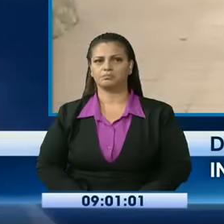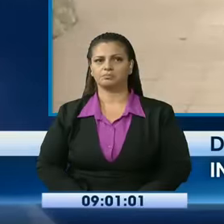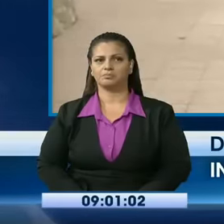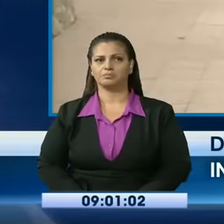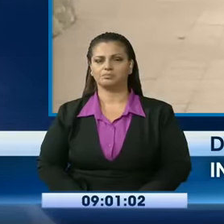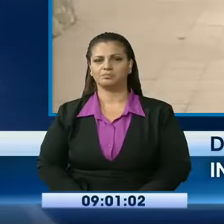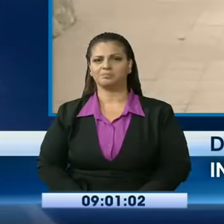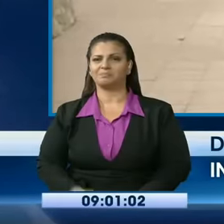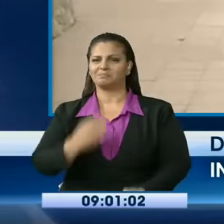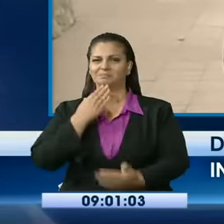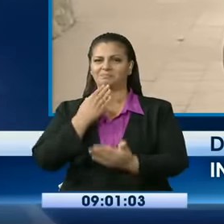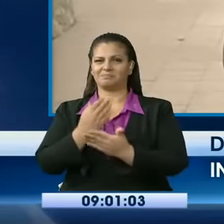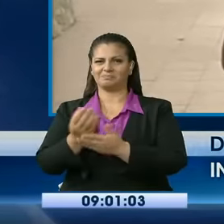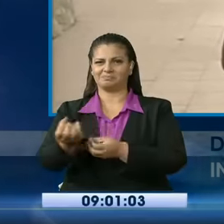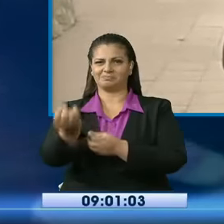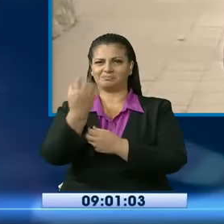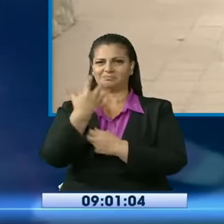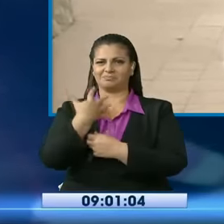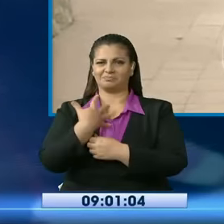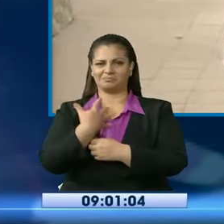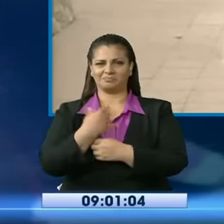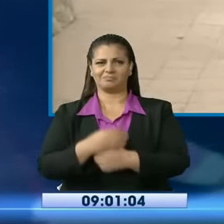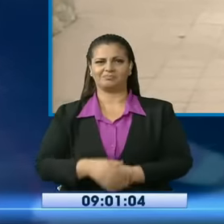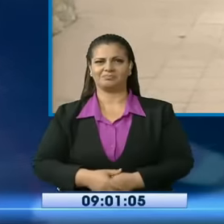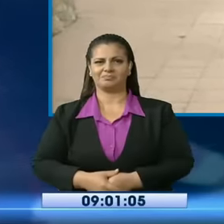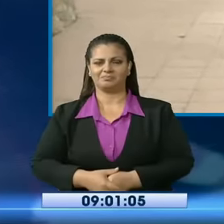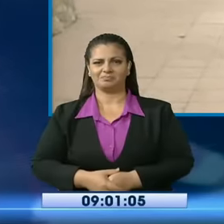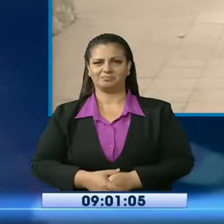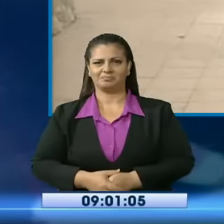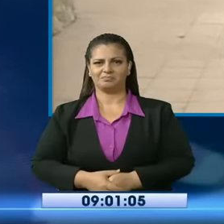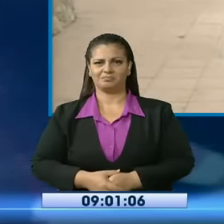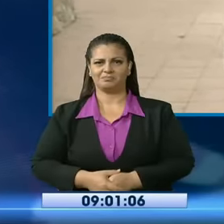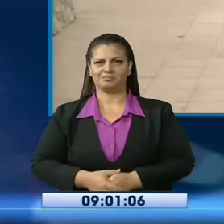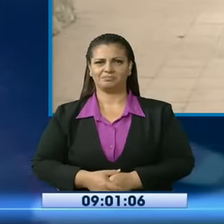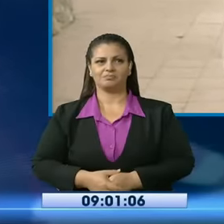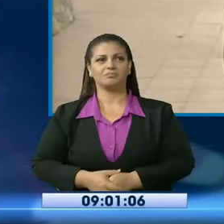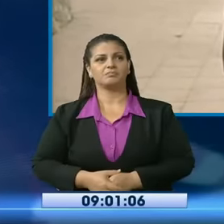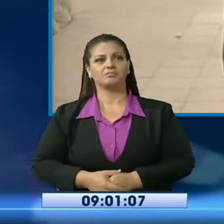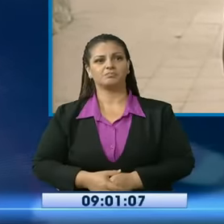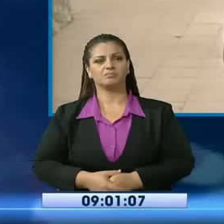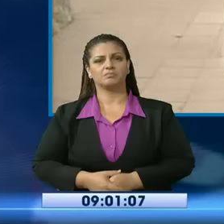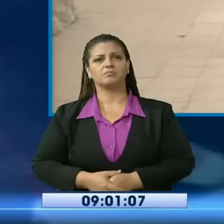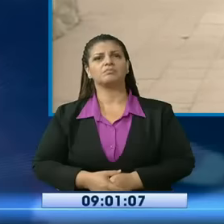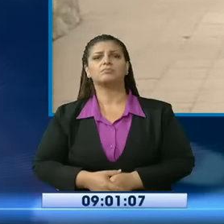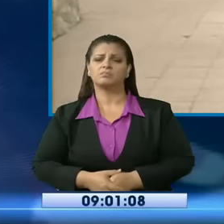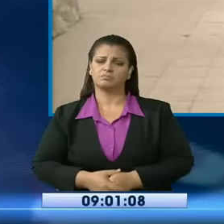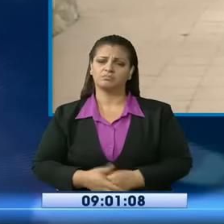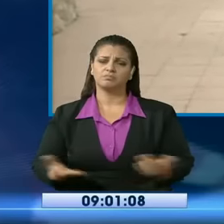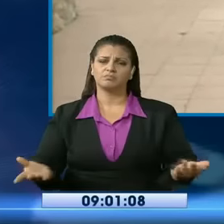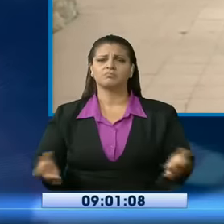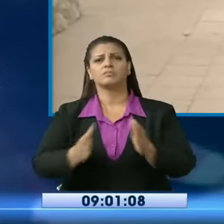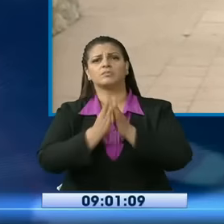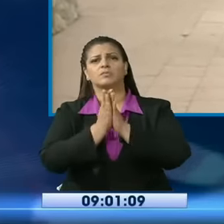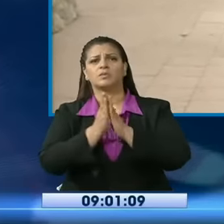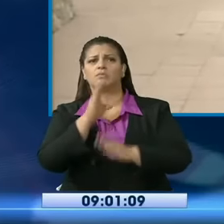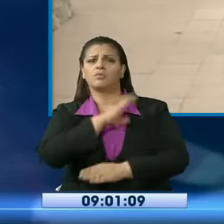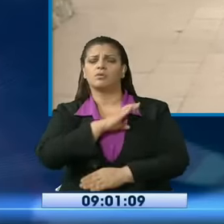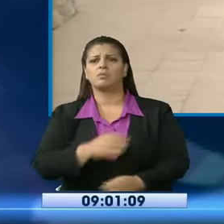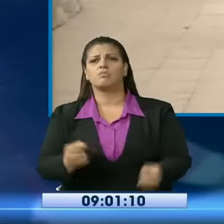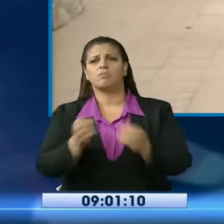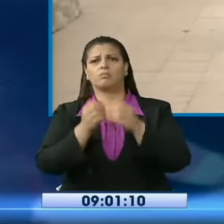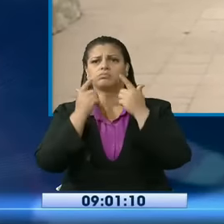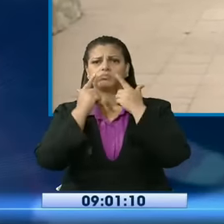Bueno, Luxola, muchas gracias por la información que nos ha brindado desde ese sector de la ciudad. Ahí lo que se está pidiendo es la seguridad y ojalá... Ahí hay